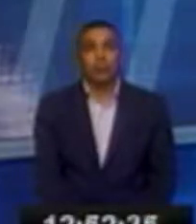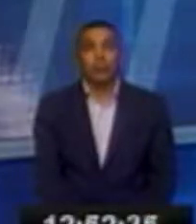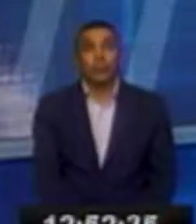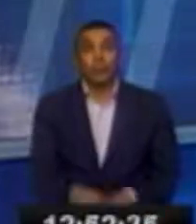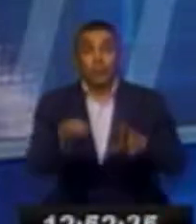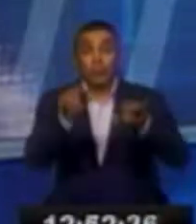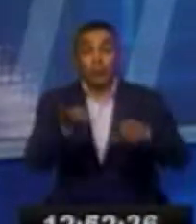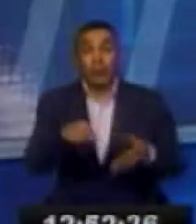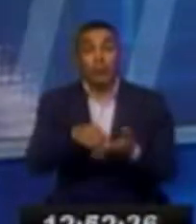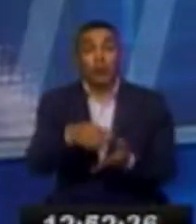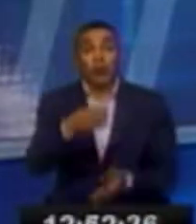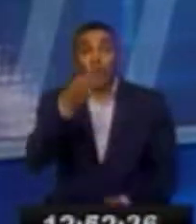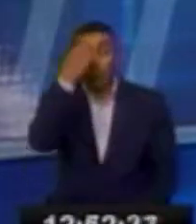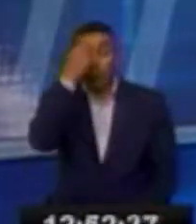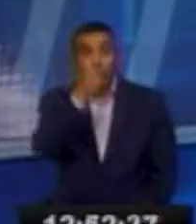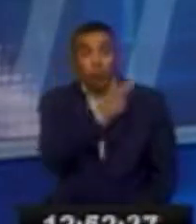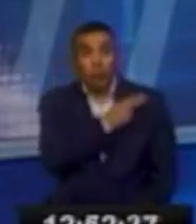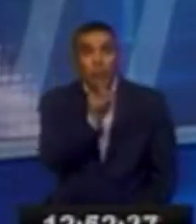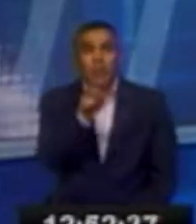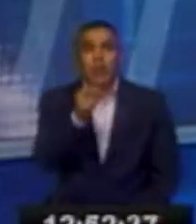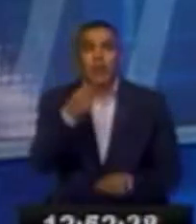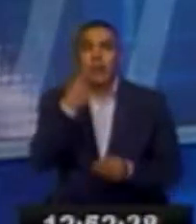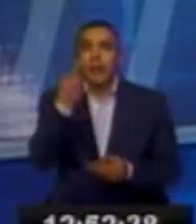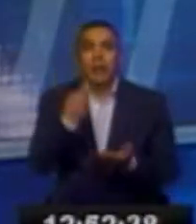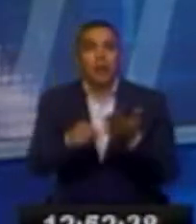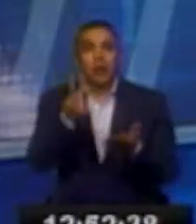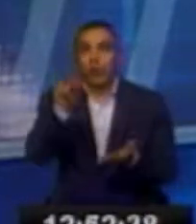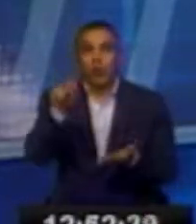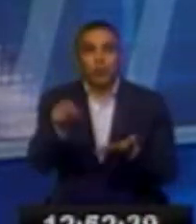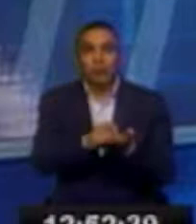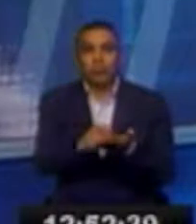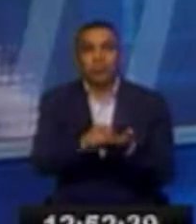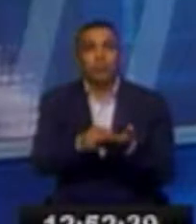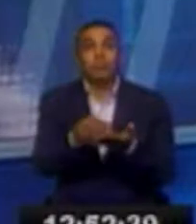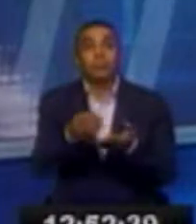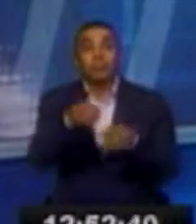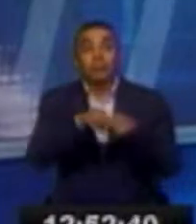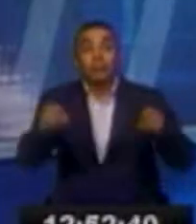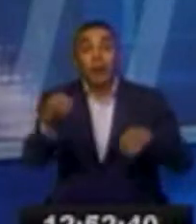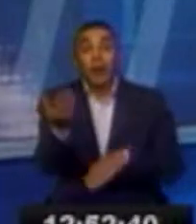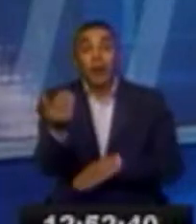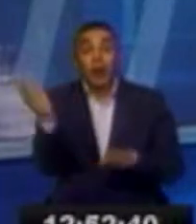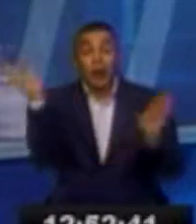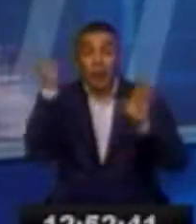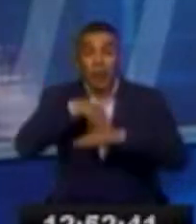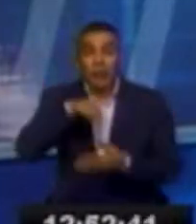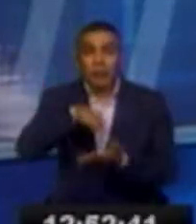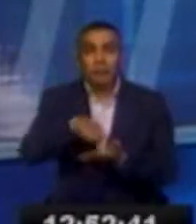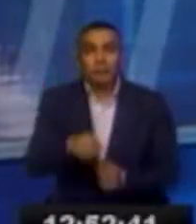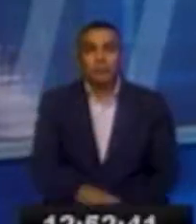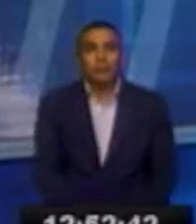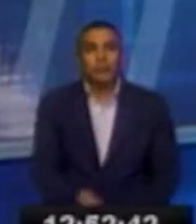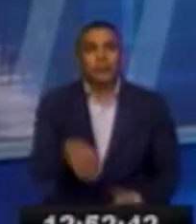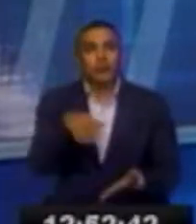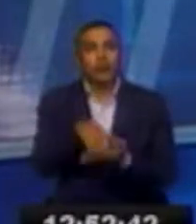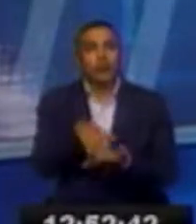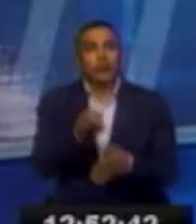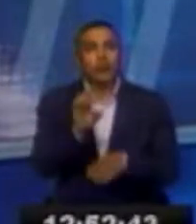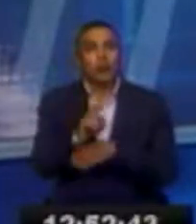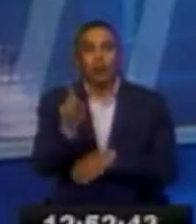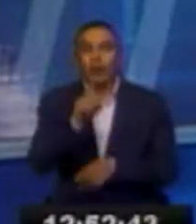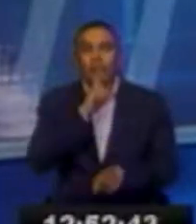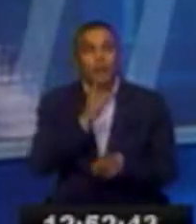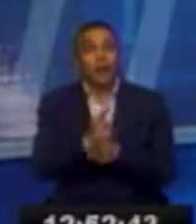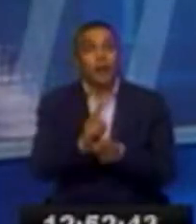La Secretaría de Educación Superior aclaró que no se han eliminado las becas que ofrece esa institución a estudiantes ecuatorianos. Se explicó